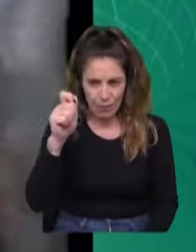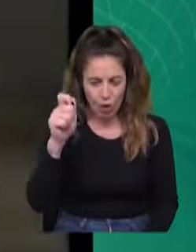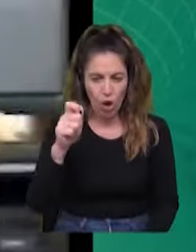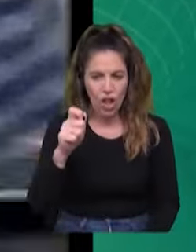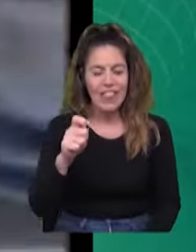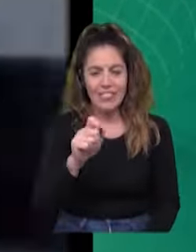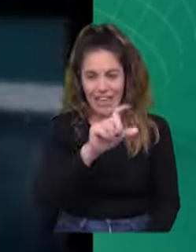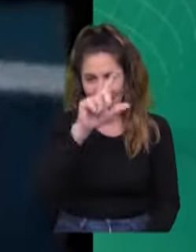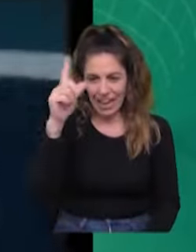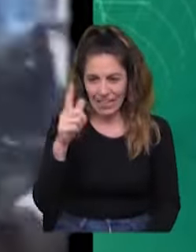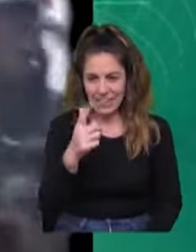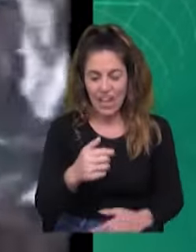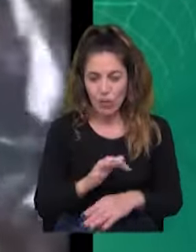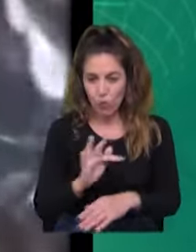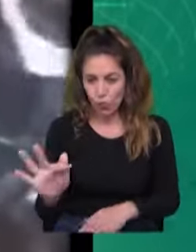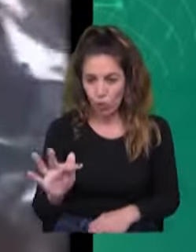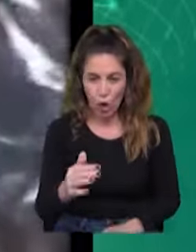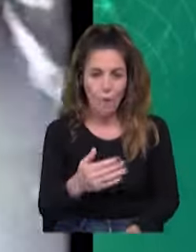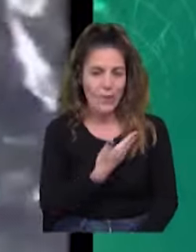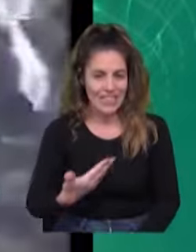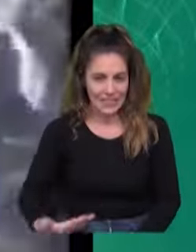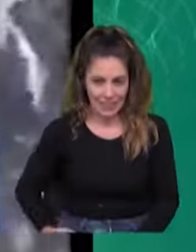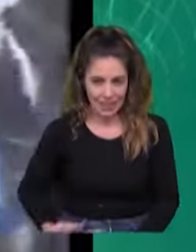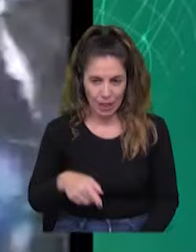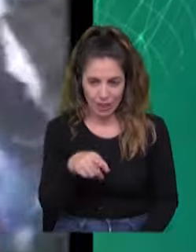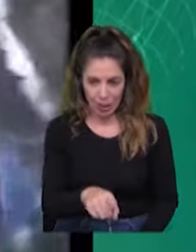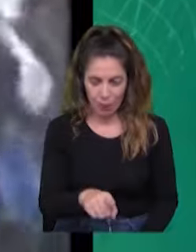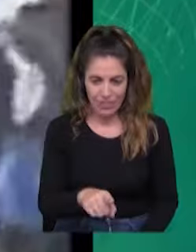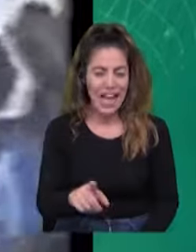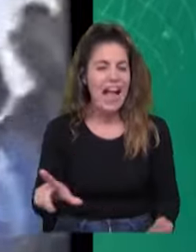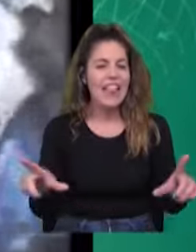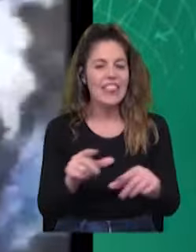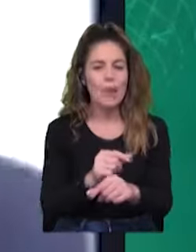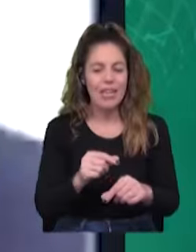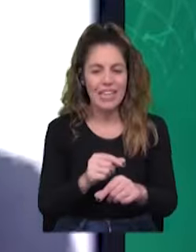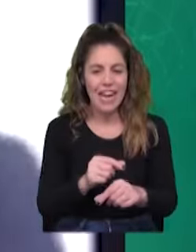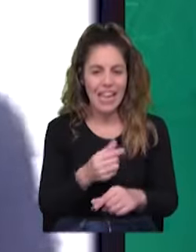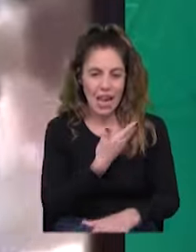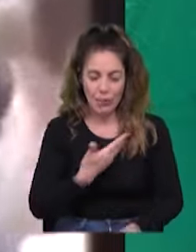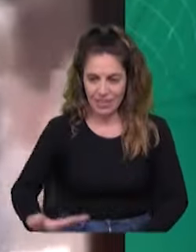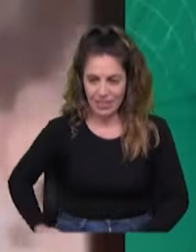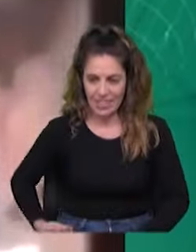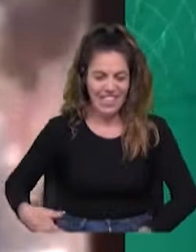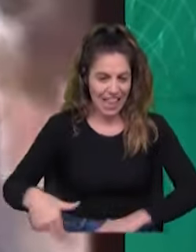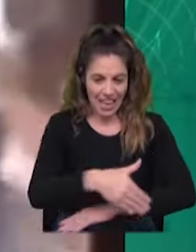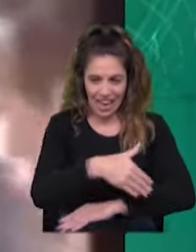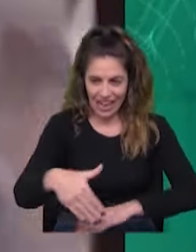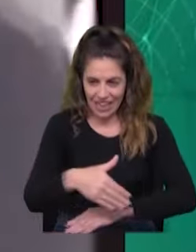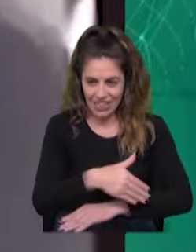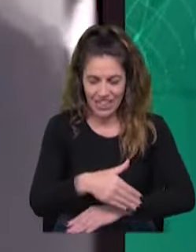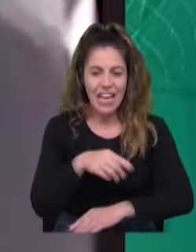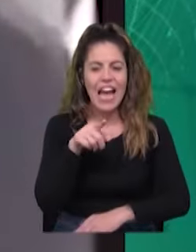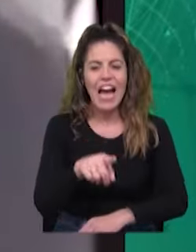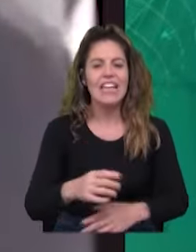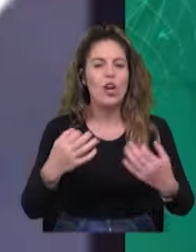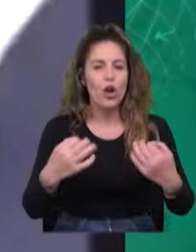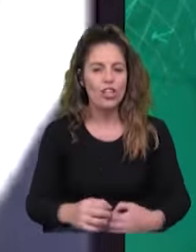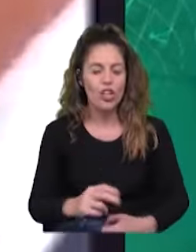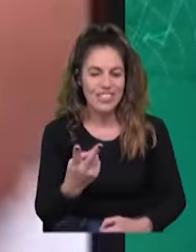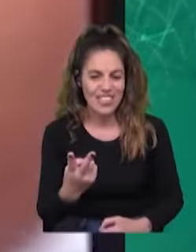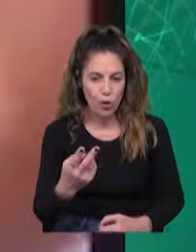futuro presidente y fue durante el final del mandato de la calle Herrera el 27 de noviembre de 1994 que se concretó el segundo